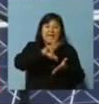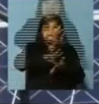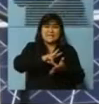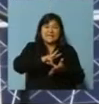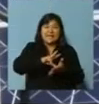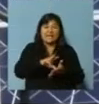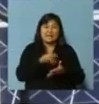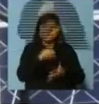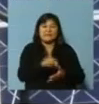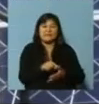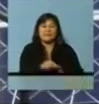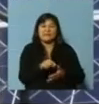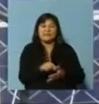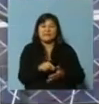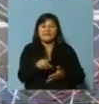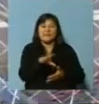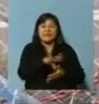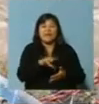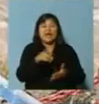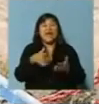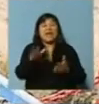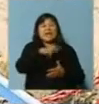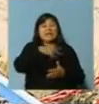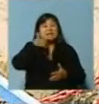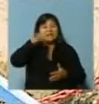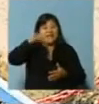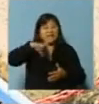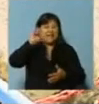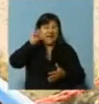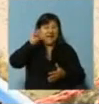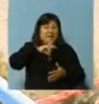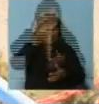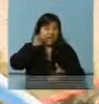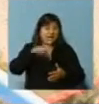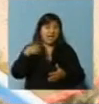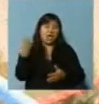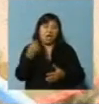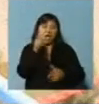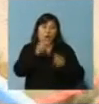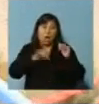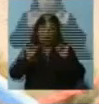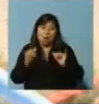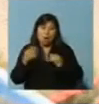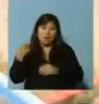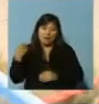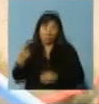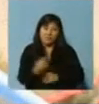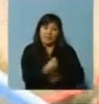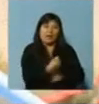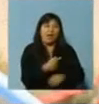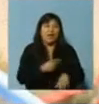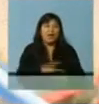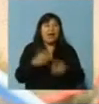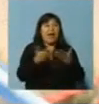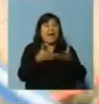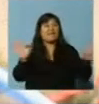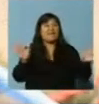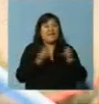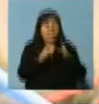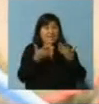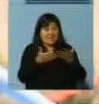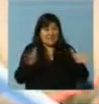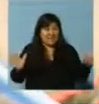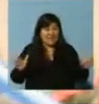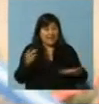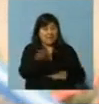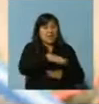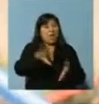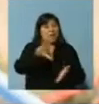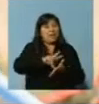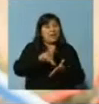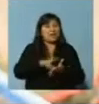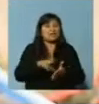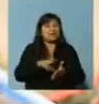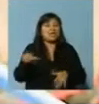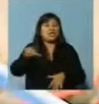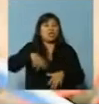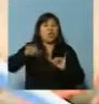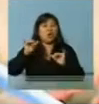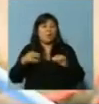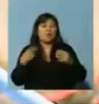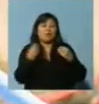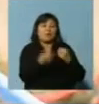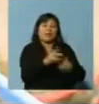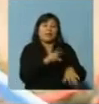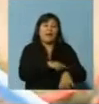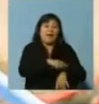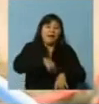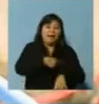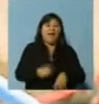quedan hasta las 2 de la mañana, así que ya con la policía han puesto horario hasta las 11. Así están todos los chicos en la plaza, que